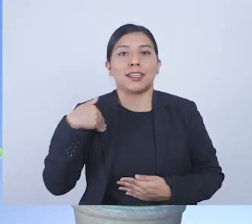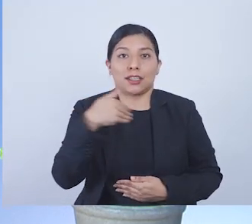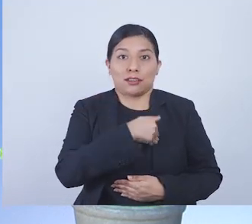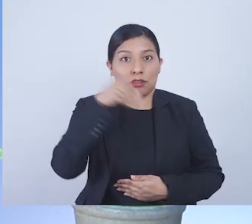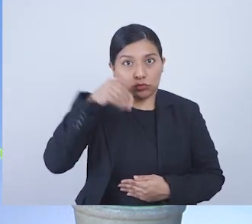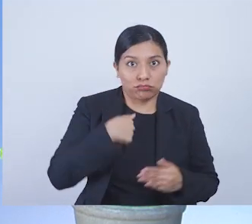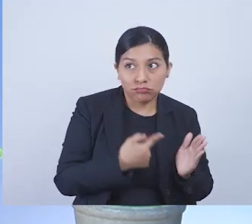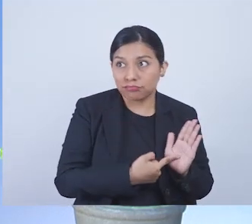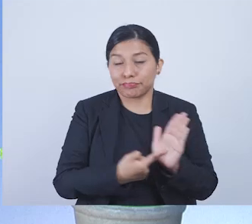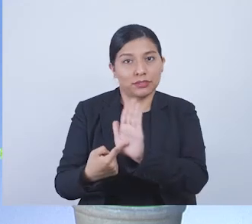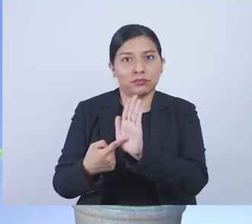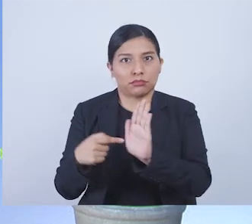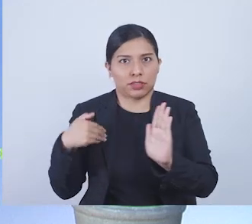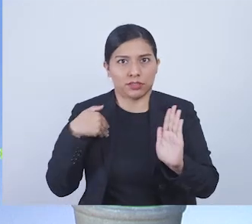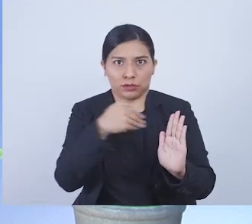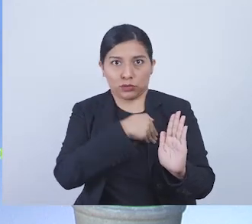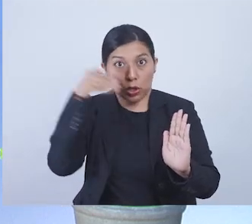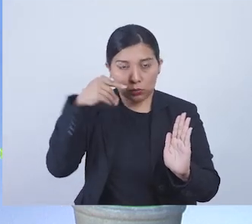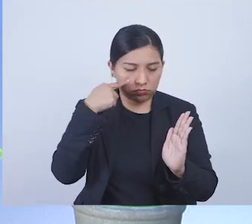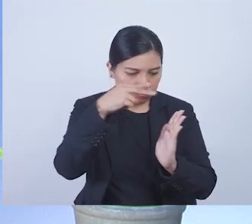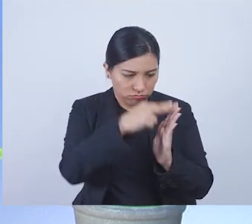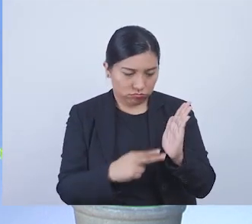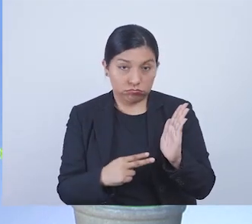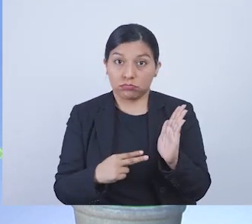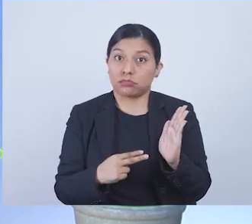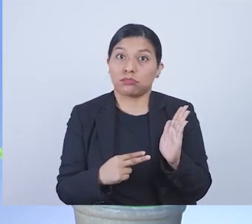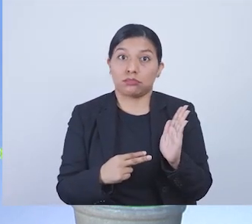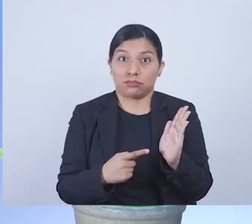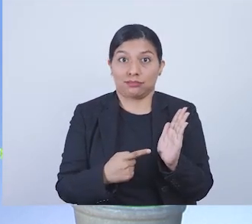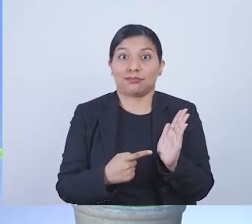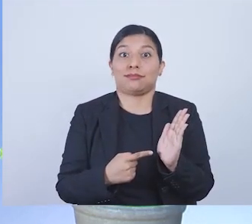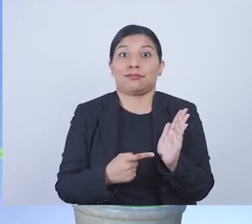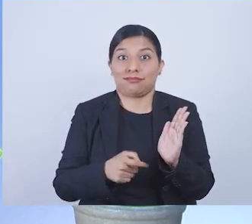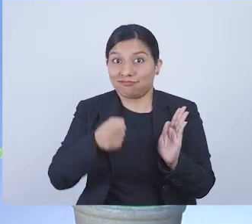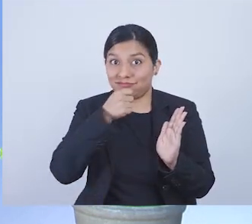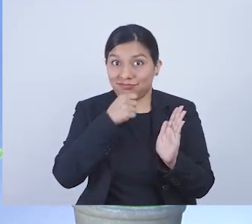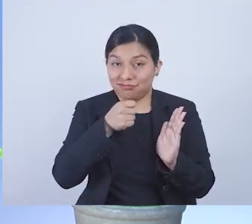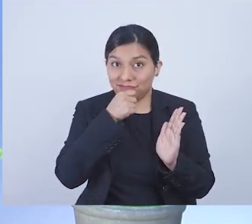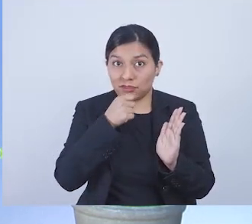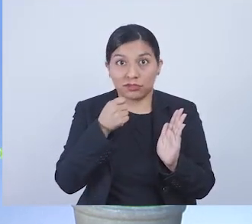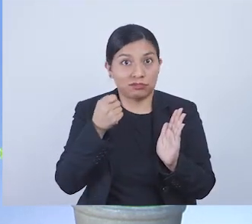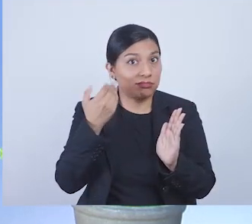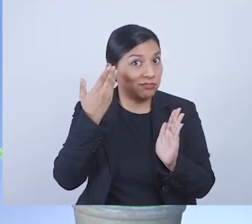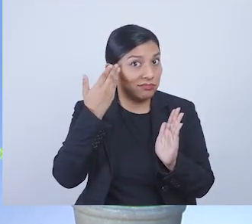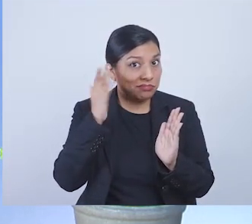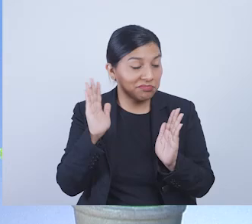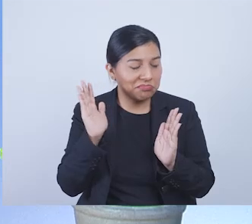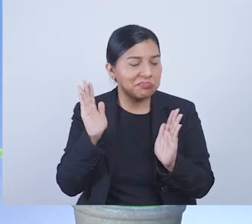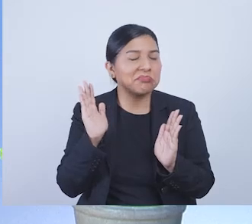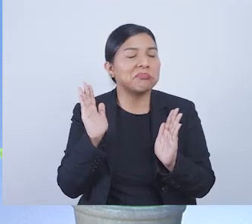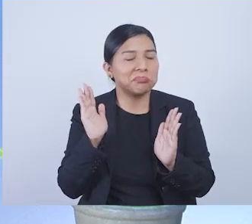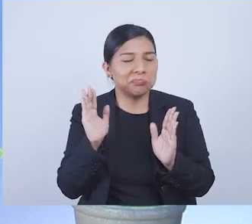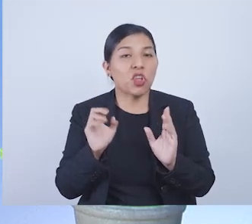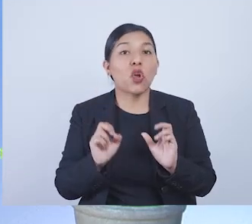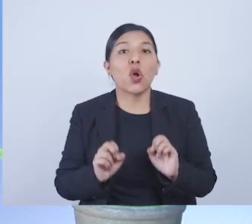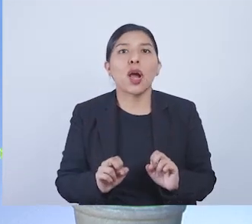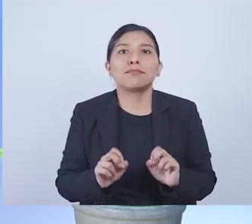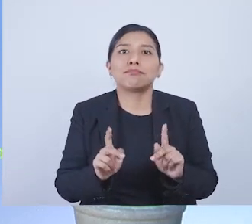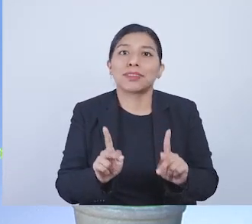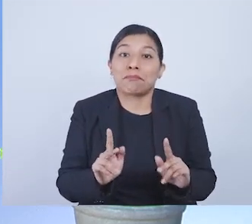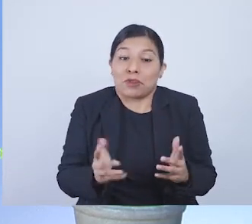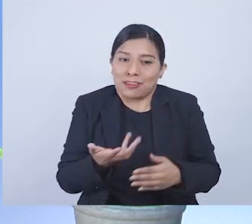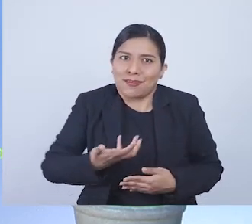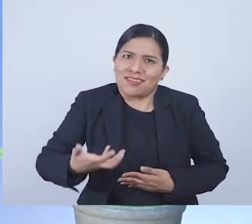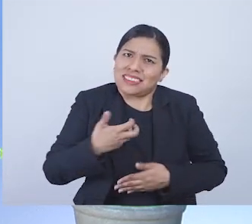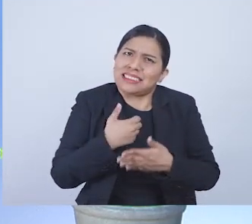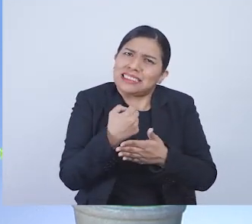Educación. Y en realidad nos abrieron las puertas, porque convencimos